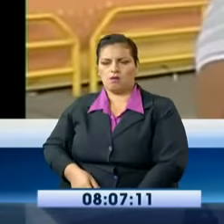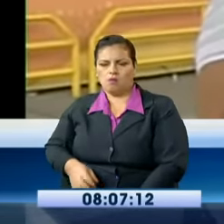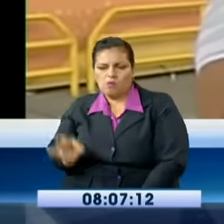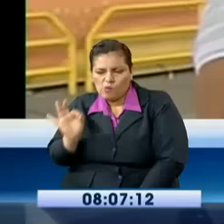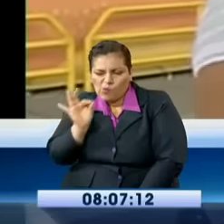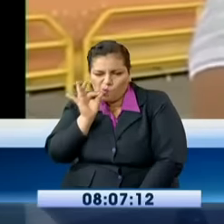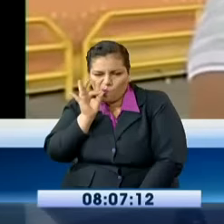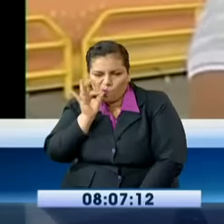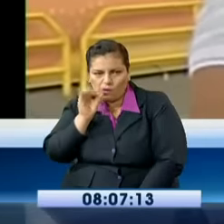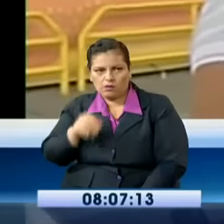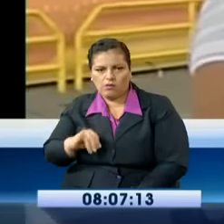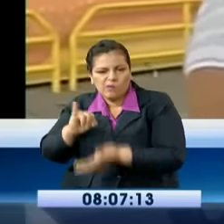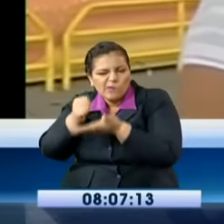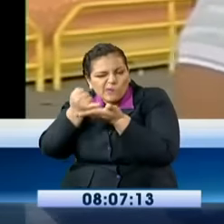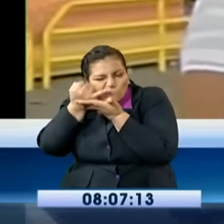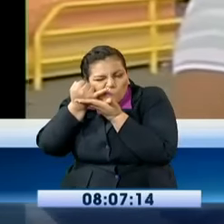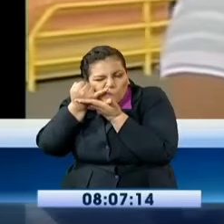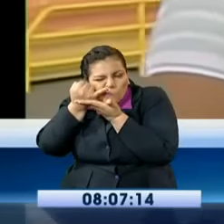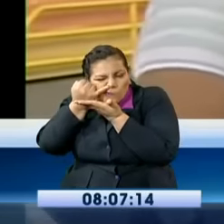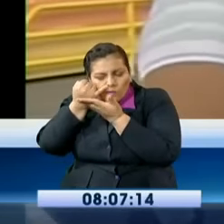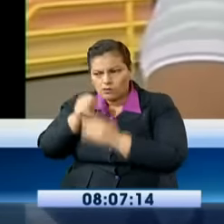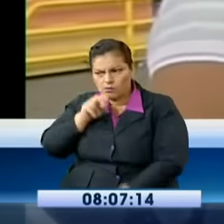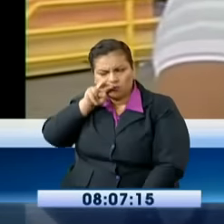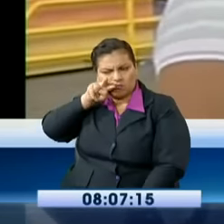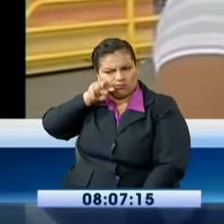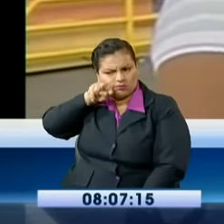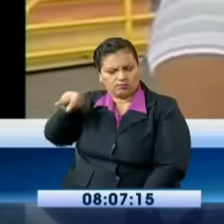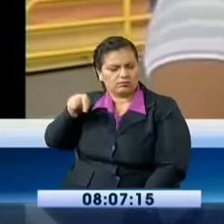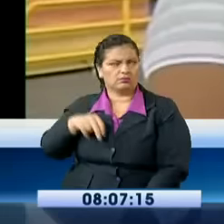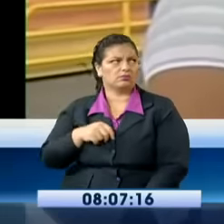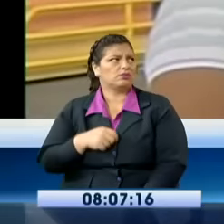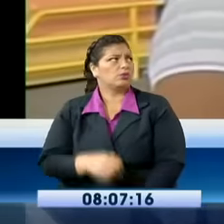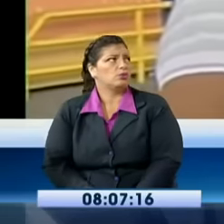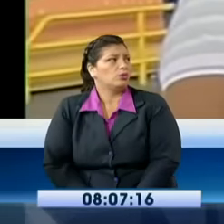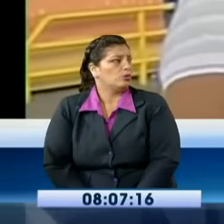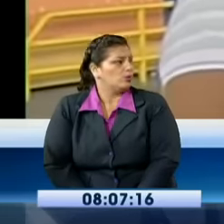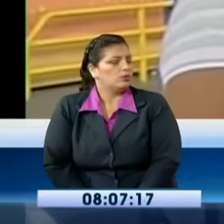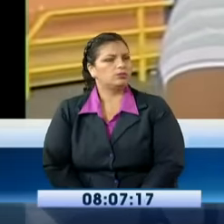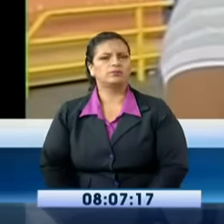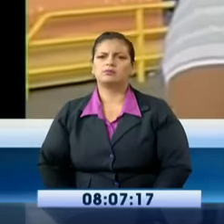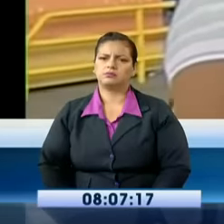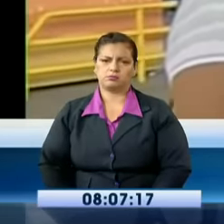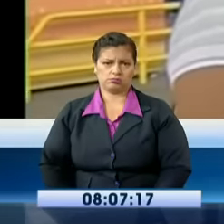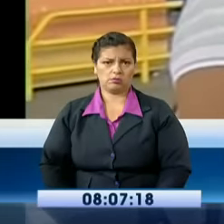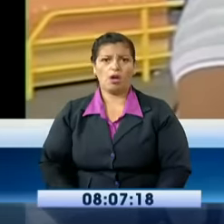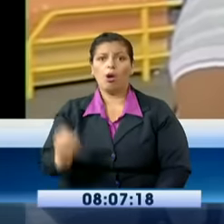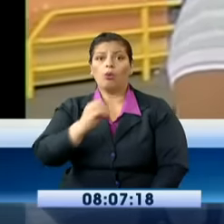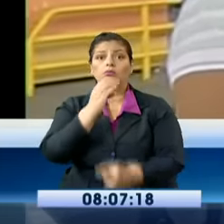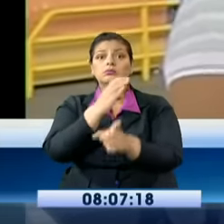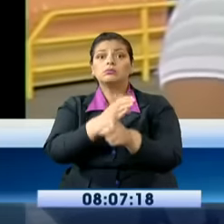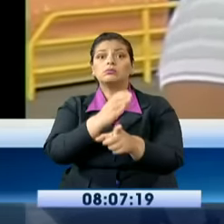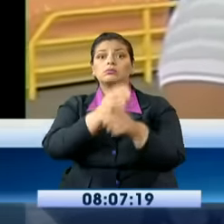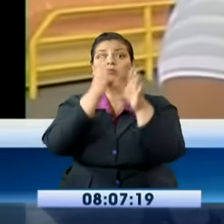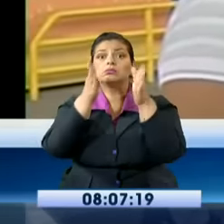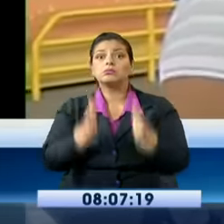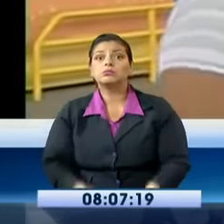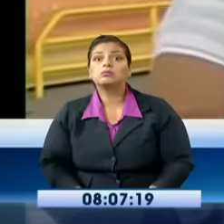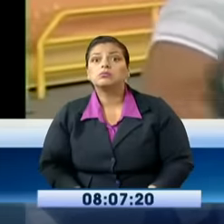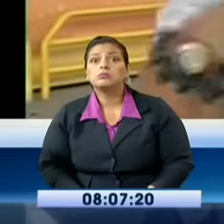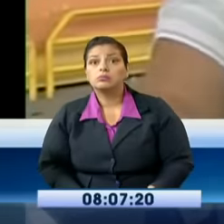polvito. Consumiendo droga así, a plena luz. Como si nada. Sí, y a veces no saben respetar tampoco a las personas con discapacidad. O